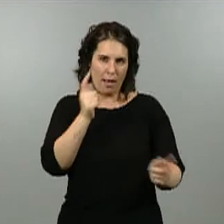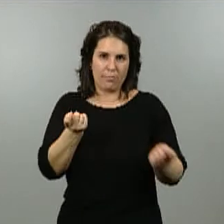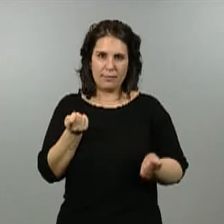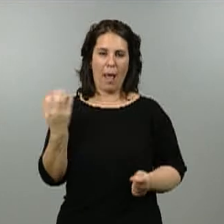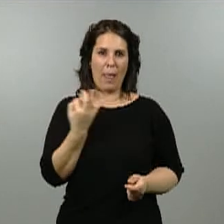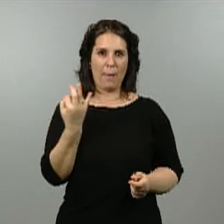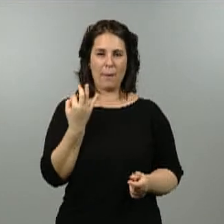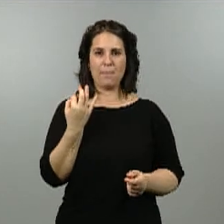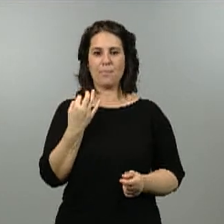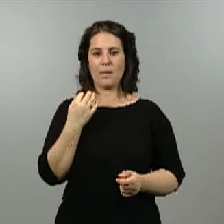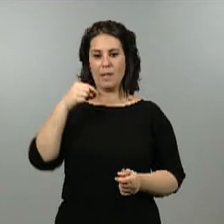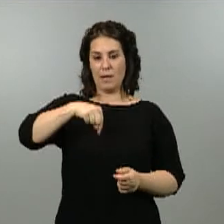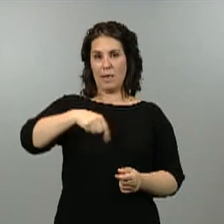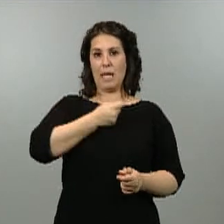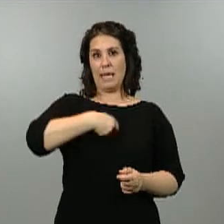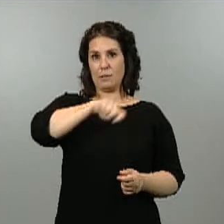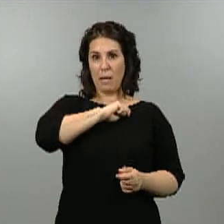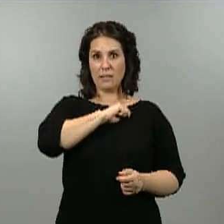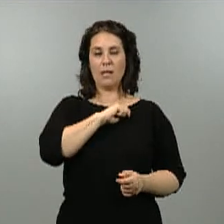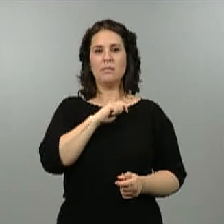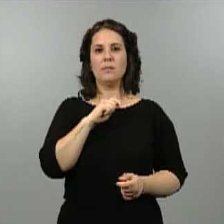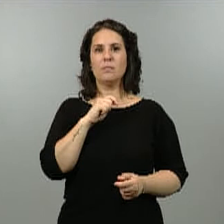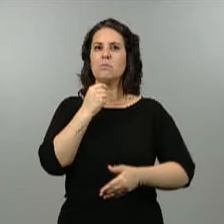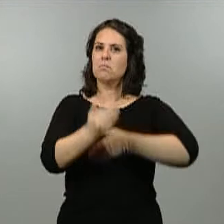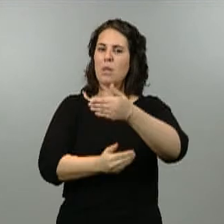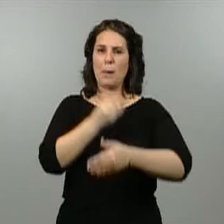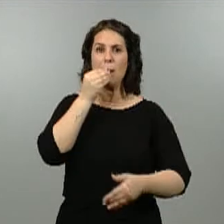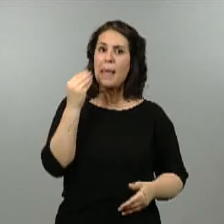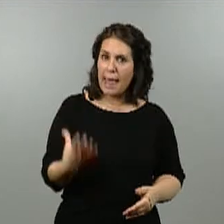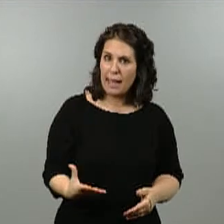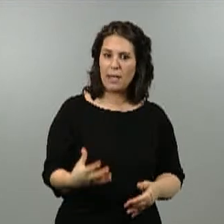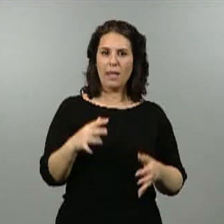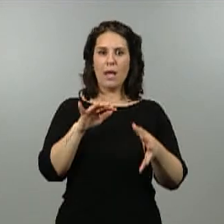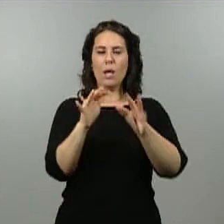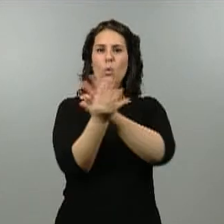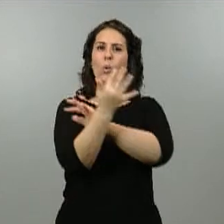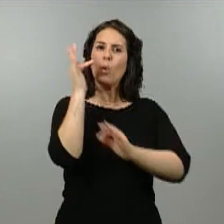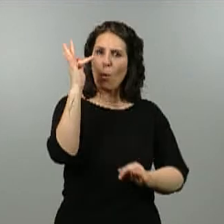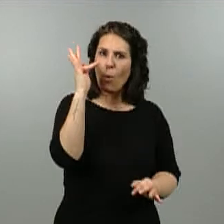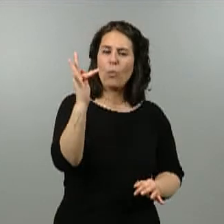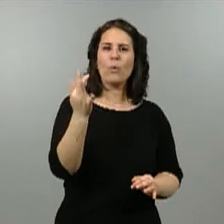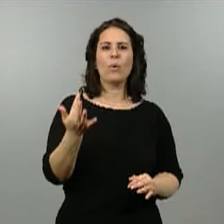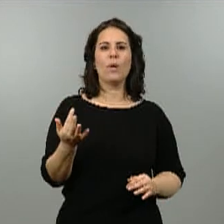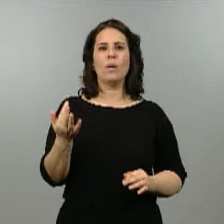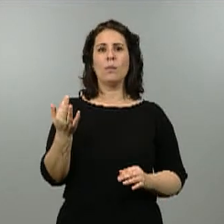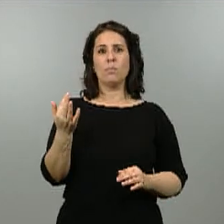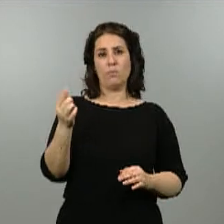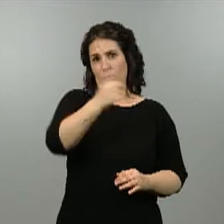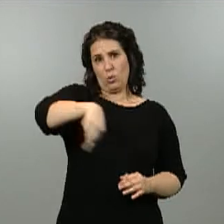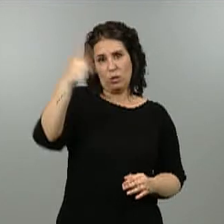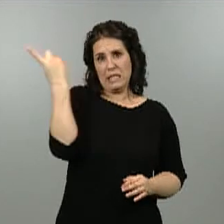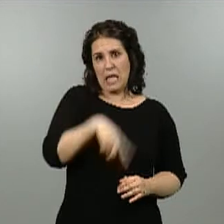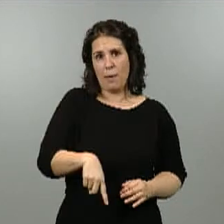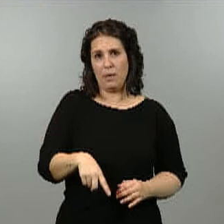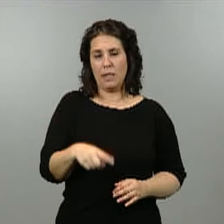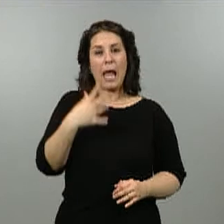la evolución de la epidemia van bien, tenemos una epidemia que evoluciona muy favorablemente, pero como todos sabemos hay todavía un riesgo importante